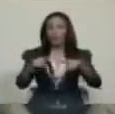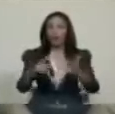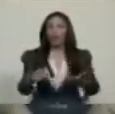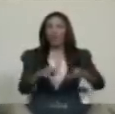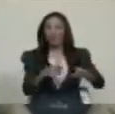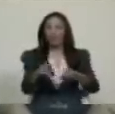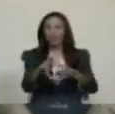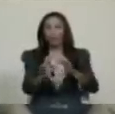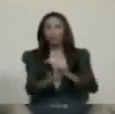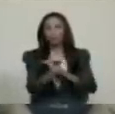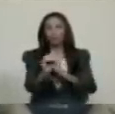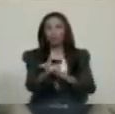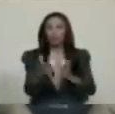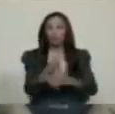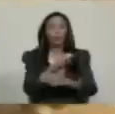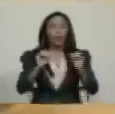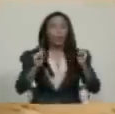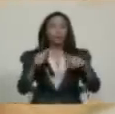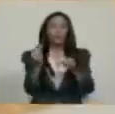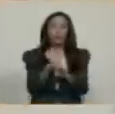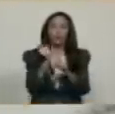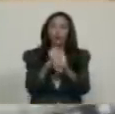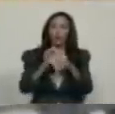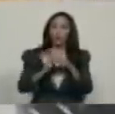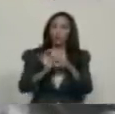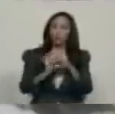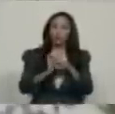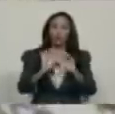Y manos a la obra, señor presidente.